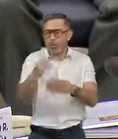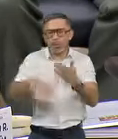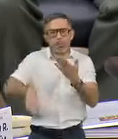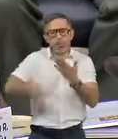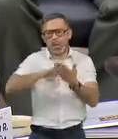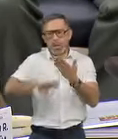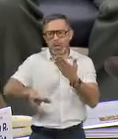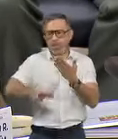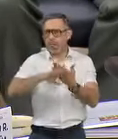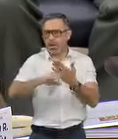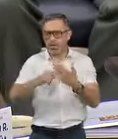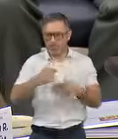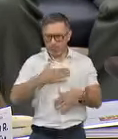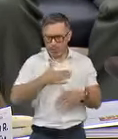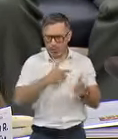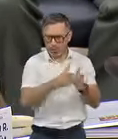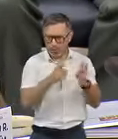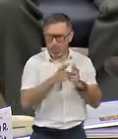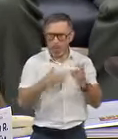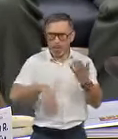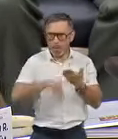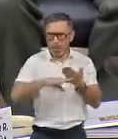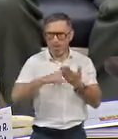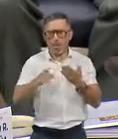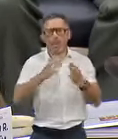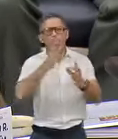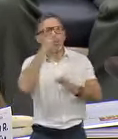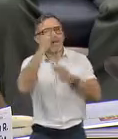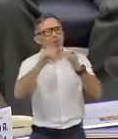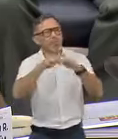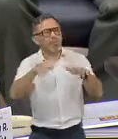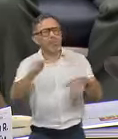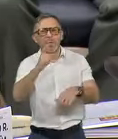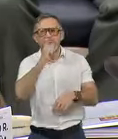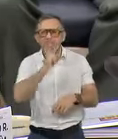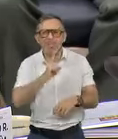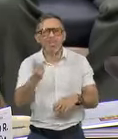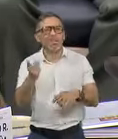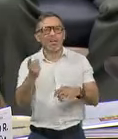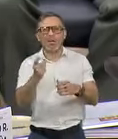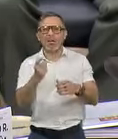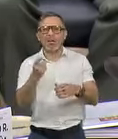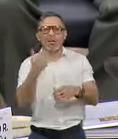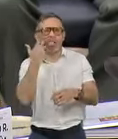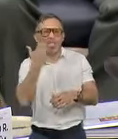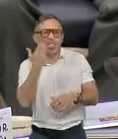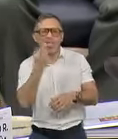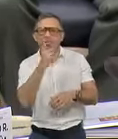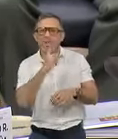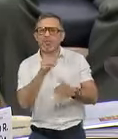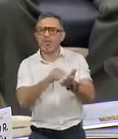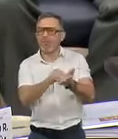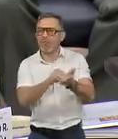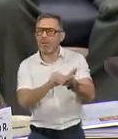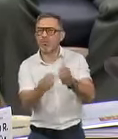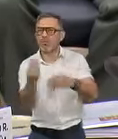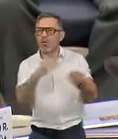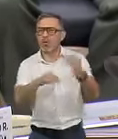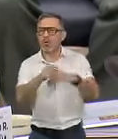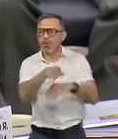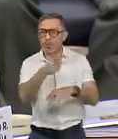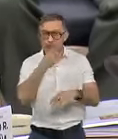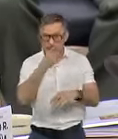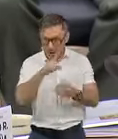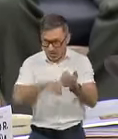que se caracterizan por las campañas permanentes de mentira, de denuestro, de intriga, de calumnia. Aquí dicen que son decentes, pues la decencia